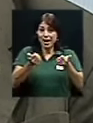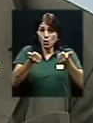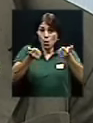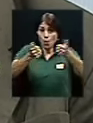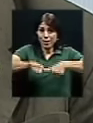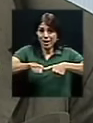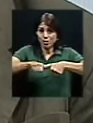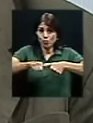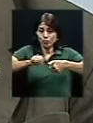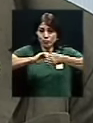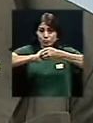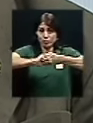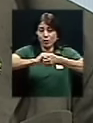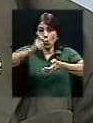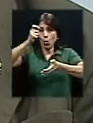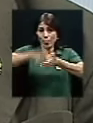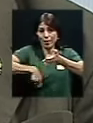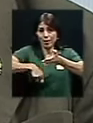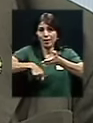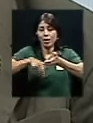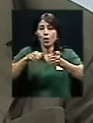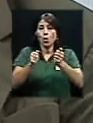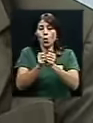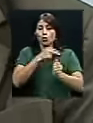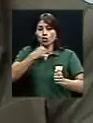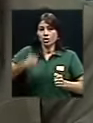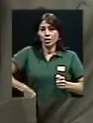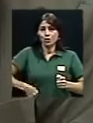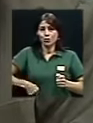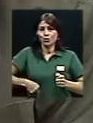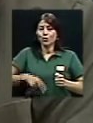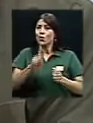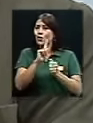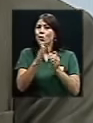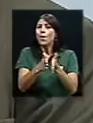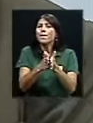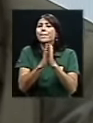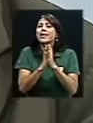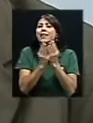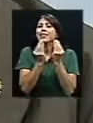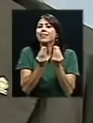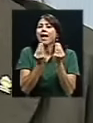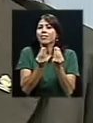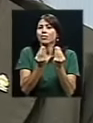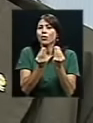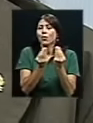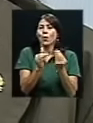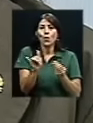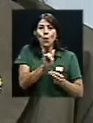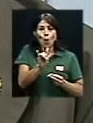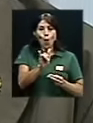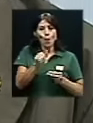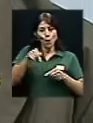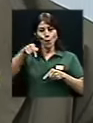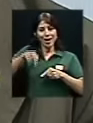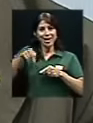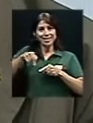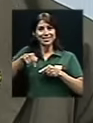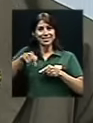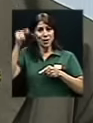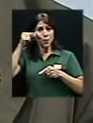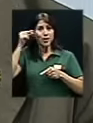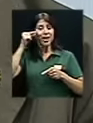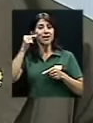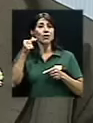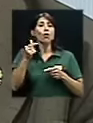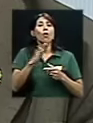se ha firmado con los chinos, no pide tanto como el servilismo de este gobierno le da, y eso me